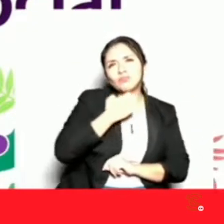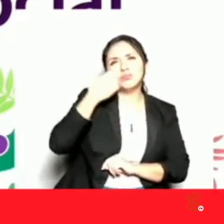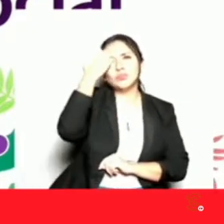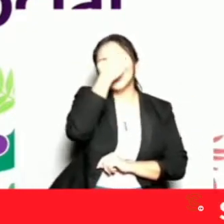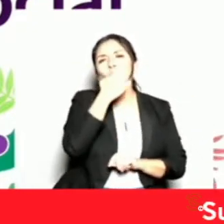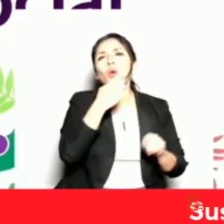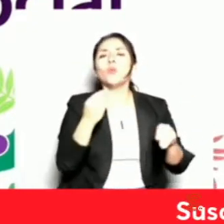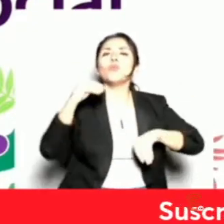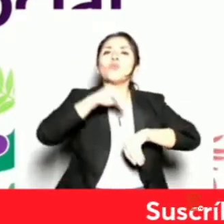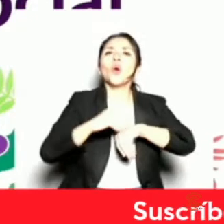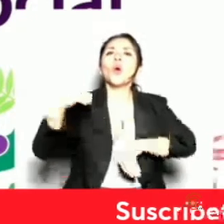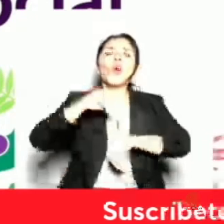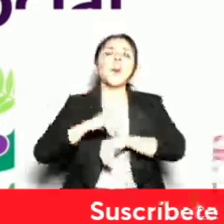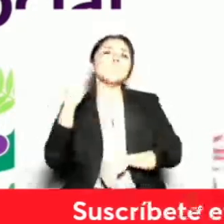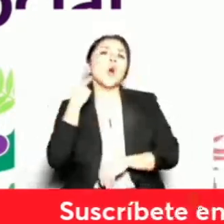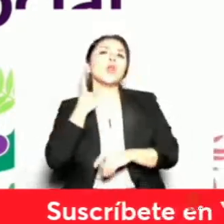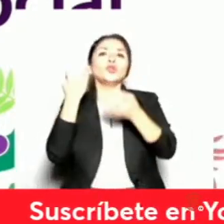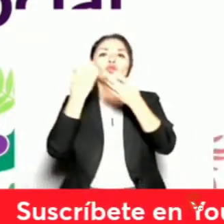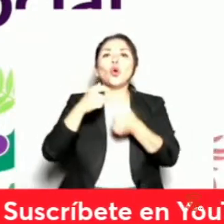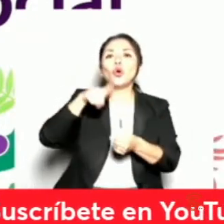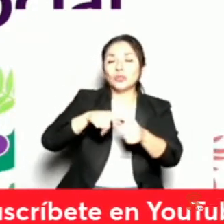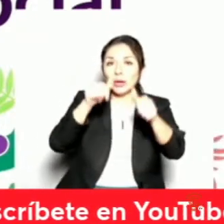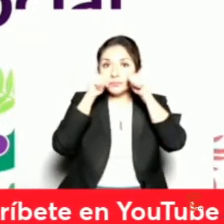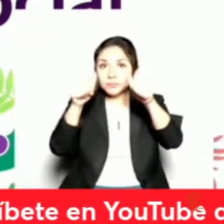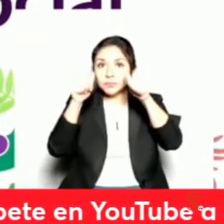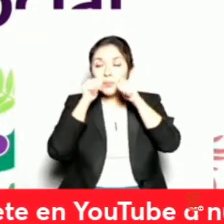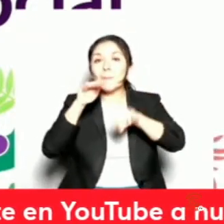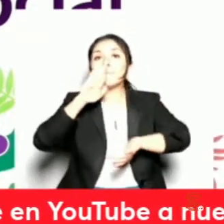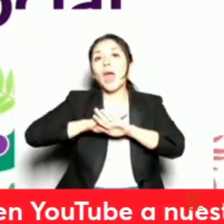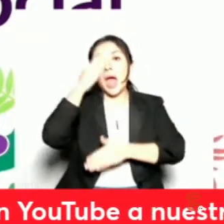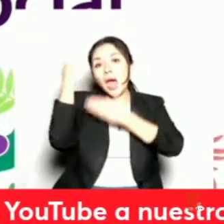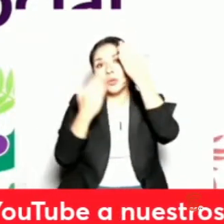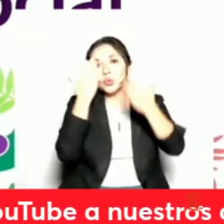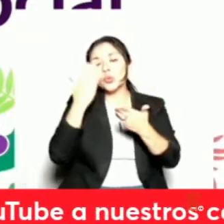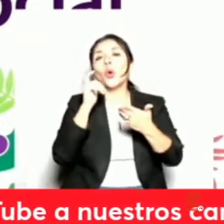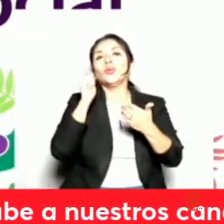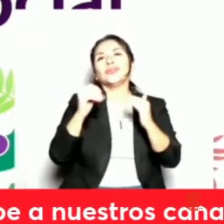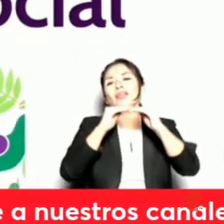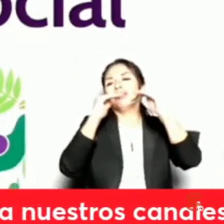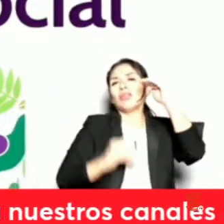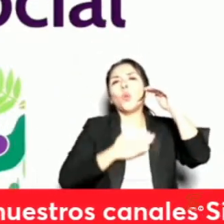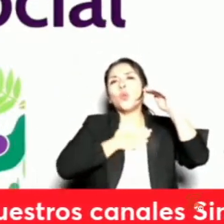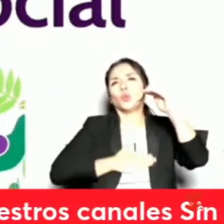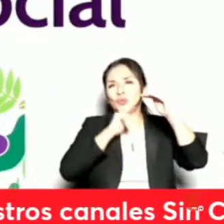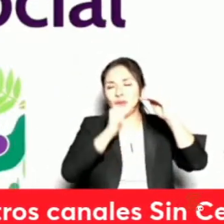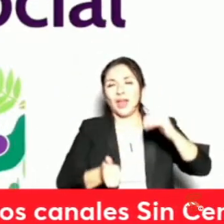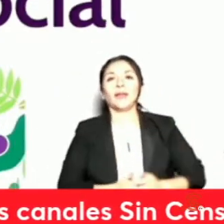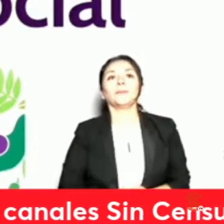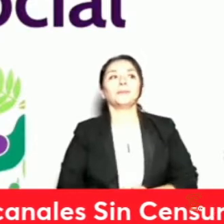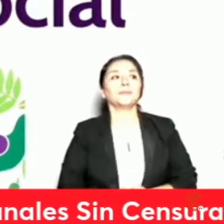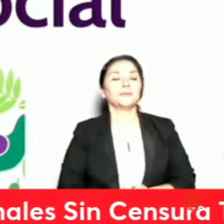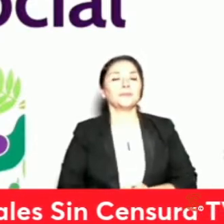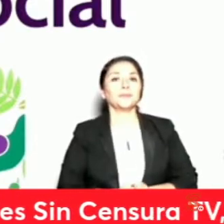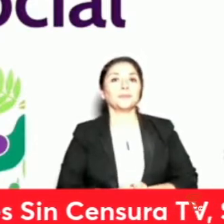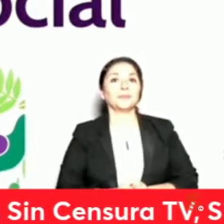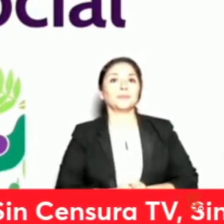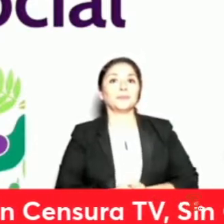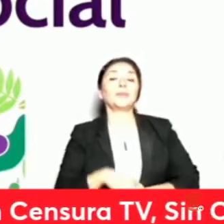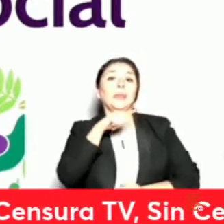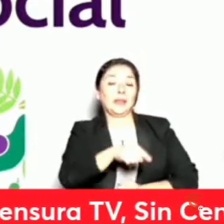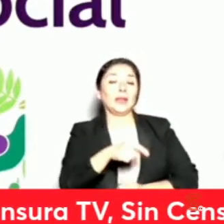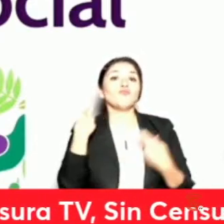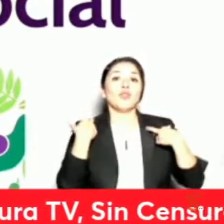de políticas sociales y en los estudios de la desigualdad. Araceli Damián González es